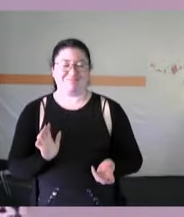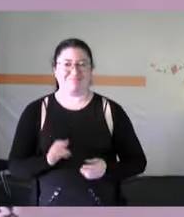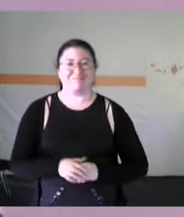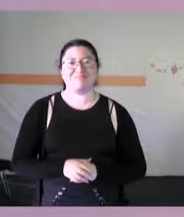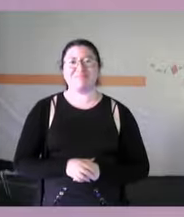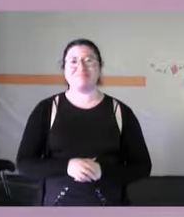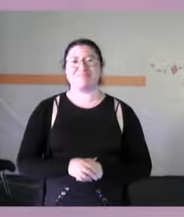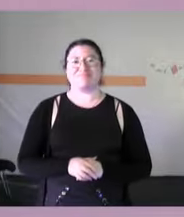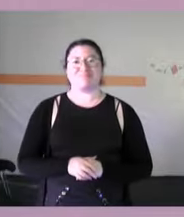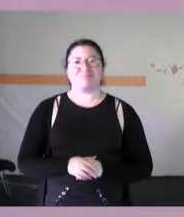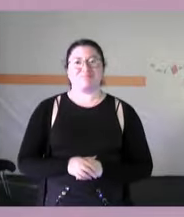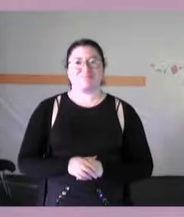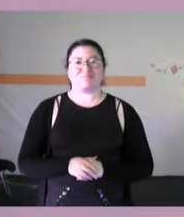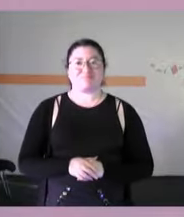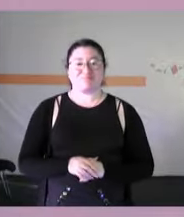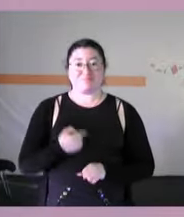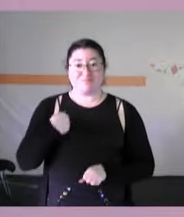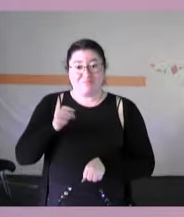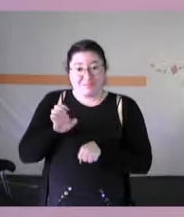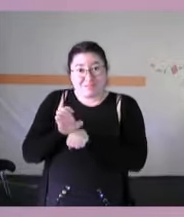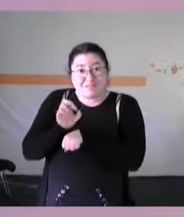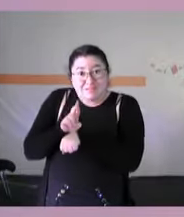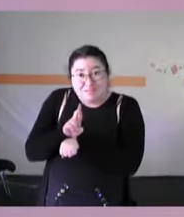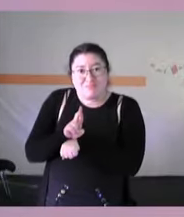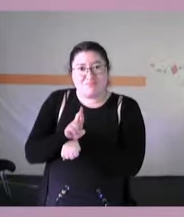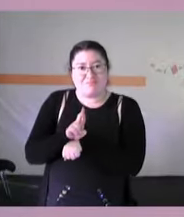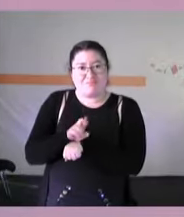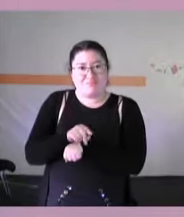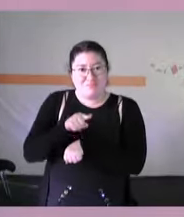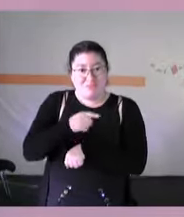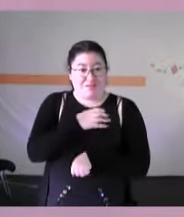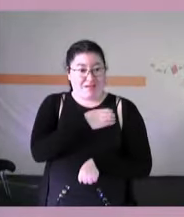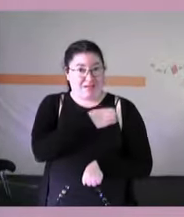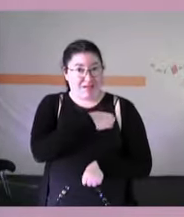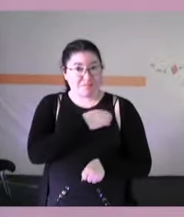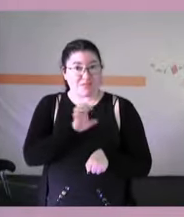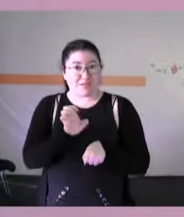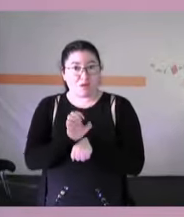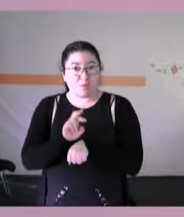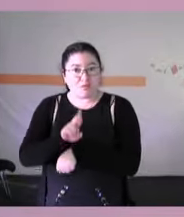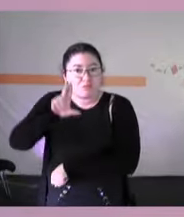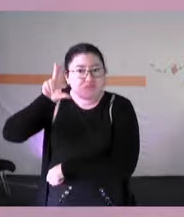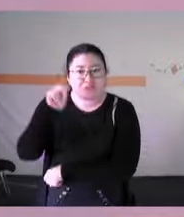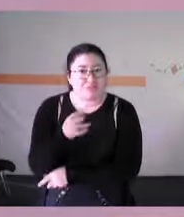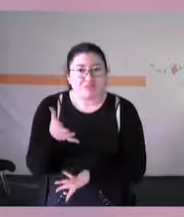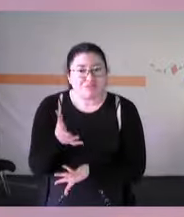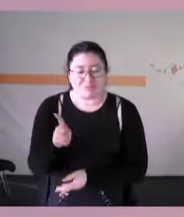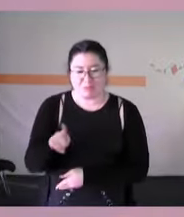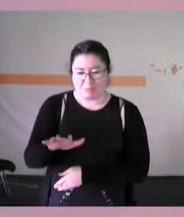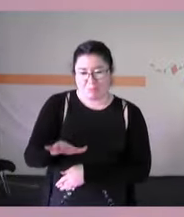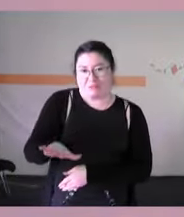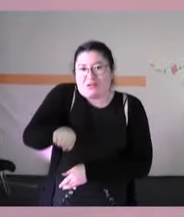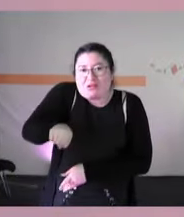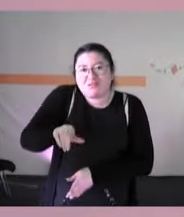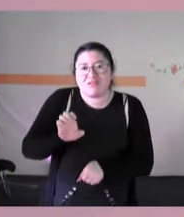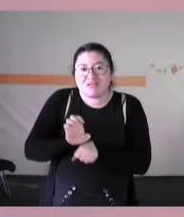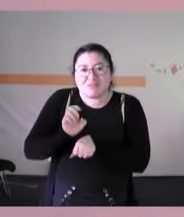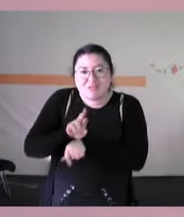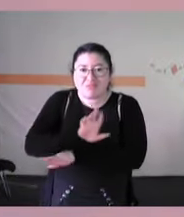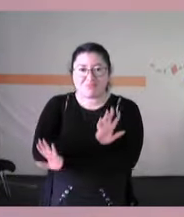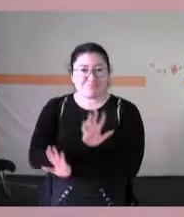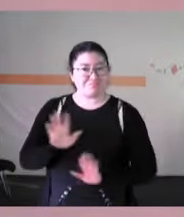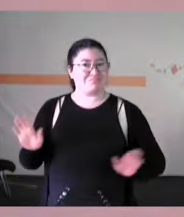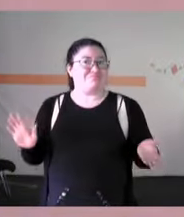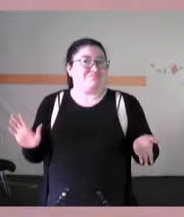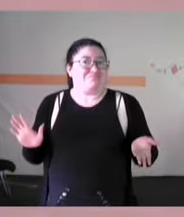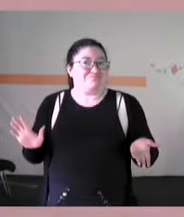O sea, soy de, no solo no soy de Ecuador, soy de, no soy de la capital ni siquiera, de Ecuador. No